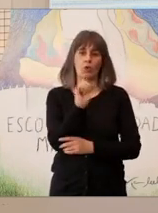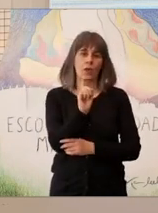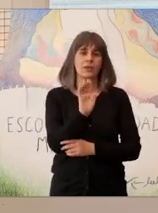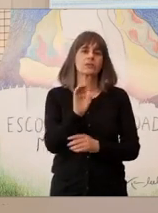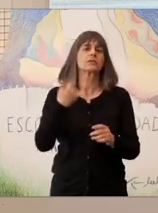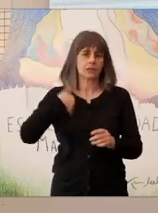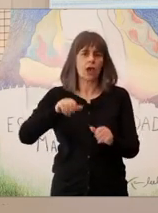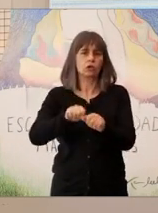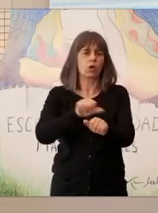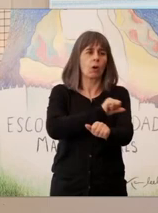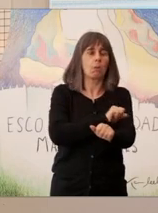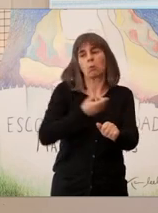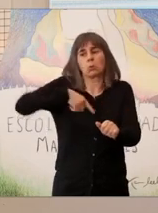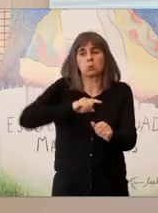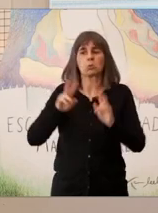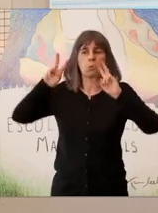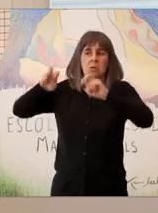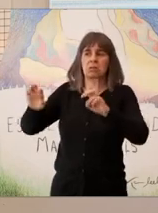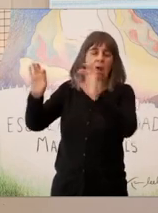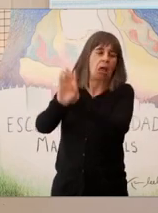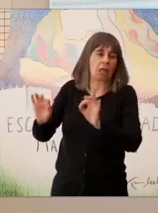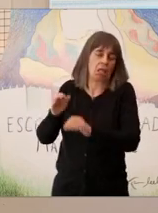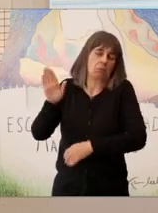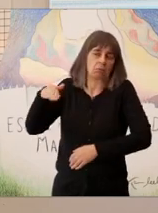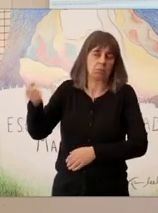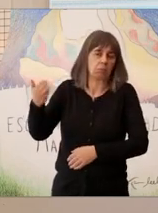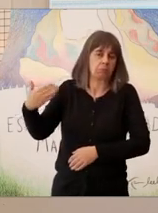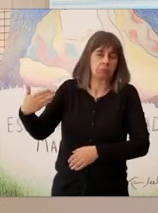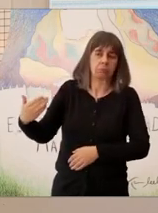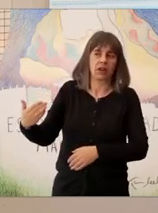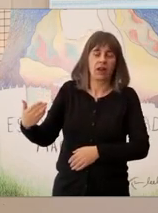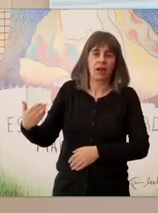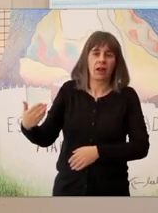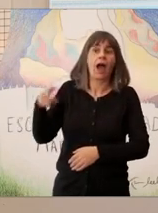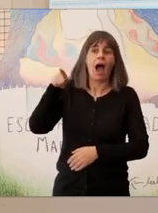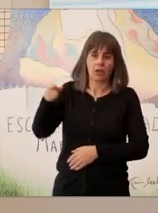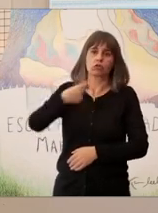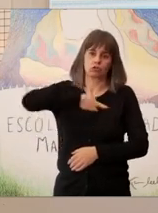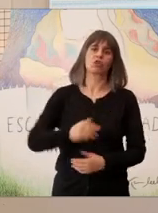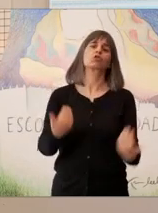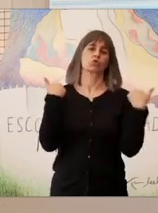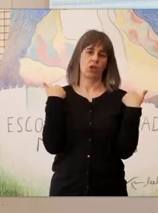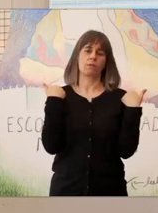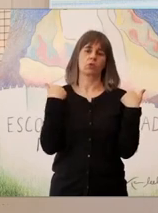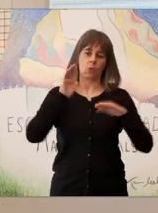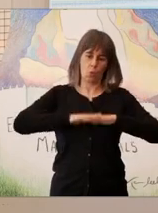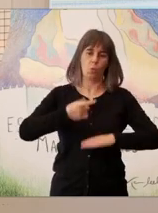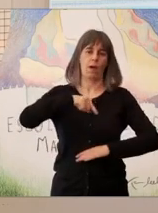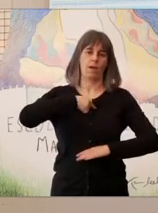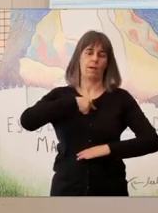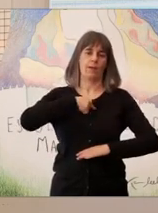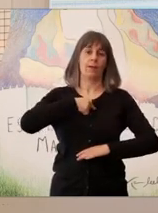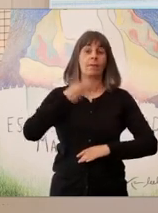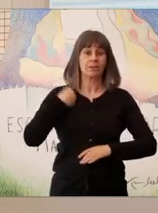o archivamos porque no le damos credibilidad y no investigamos, ahí sí que tenemos responsabilidad. Y eso fue lo que pasó con Ángela Carreño.